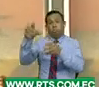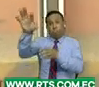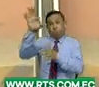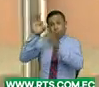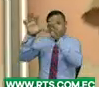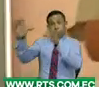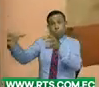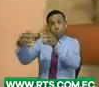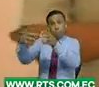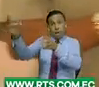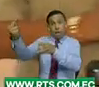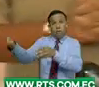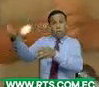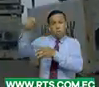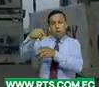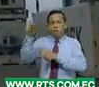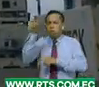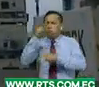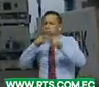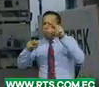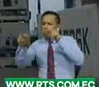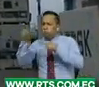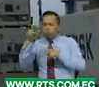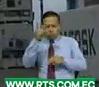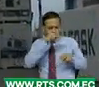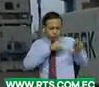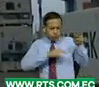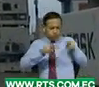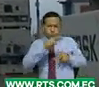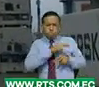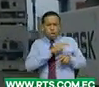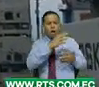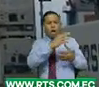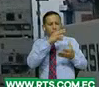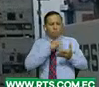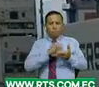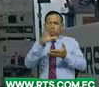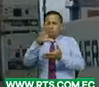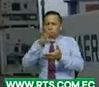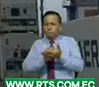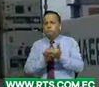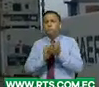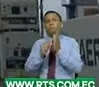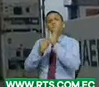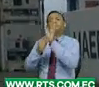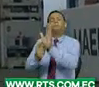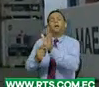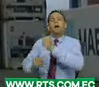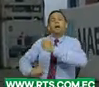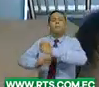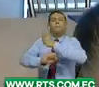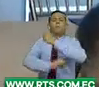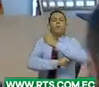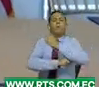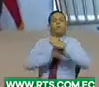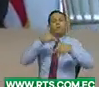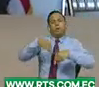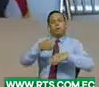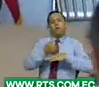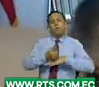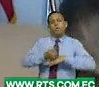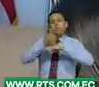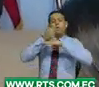informes técnicos que sirvan de soporte para que las autoridades ecuatorianas emitan una resolución